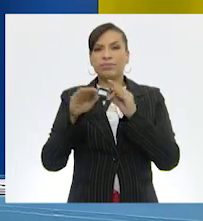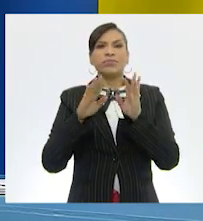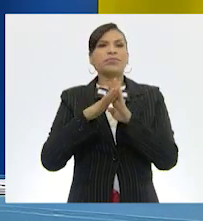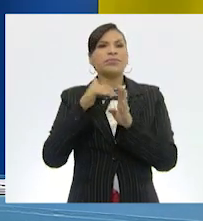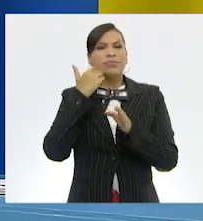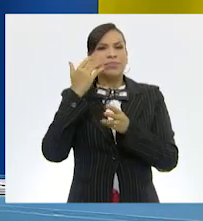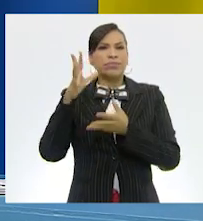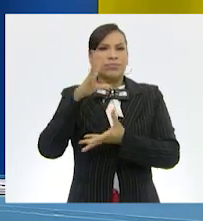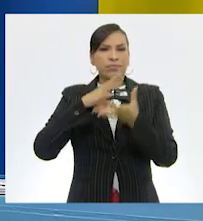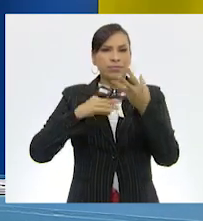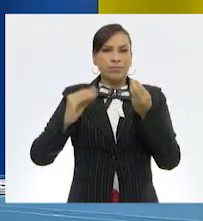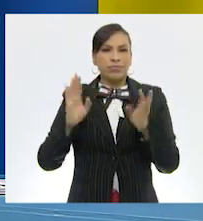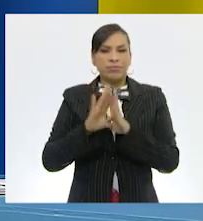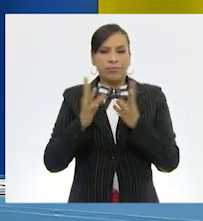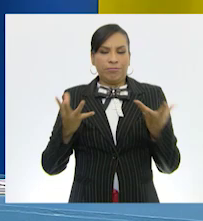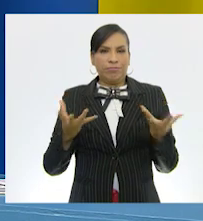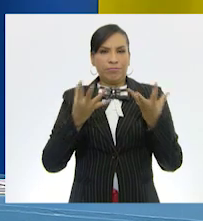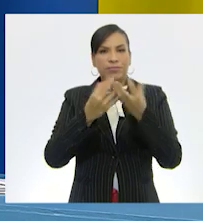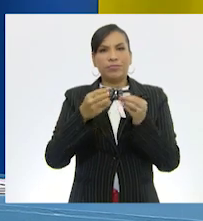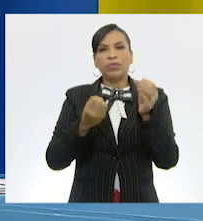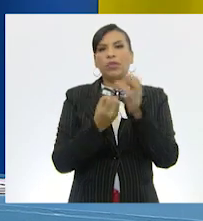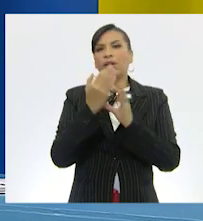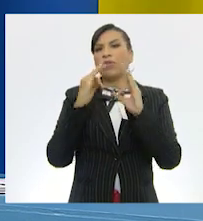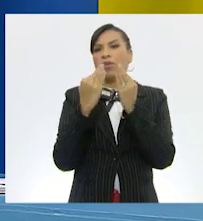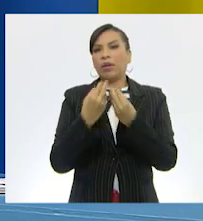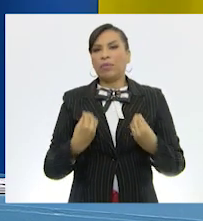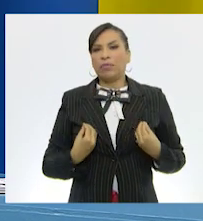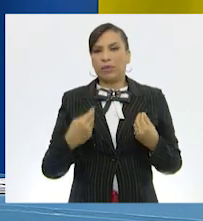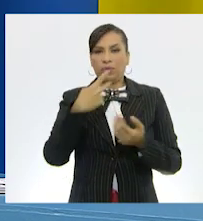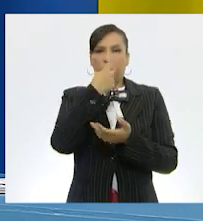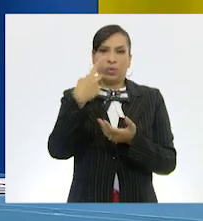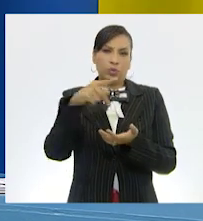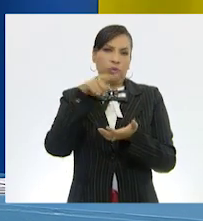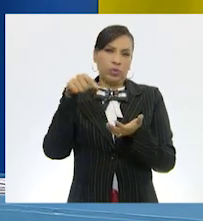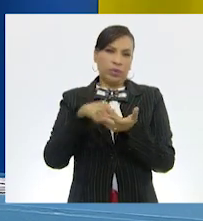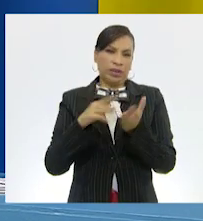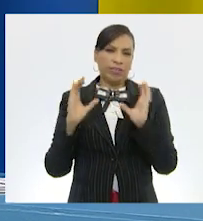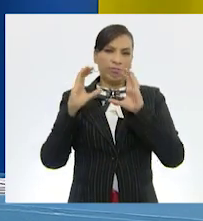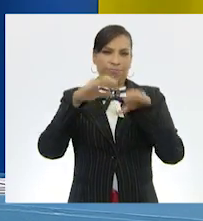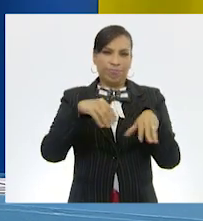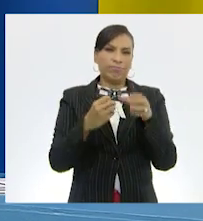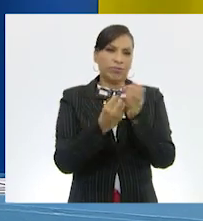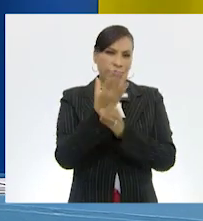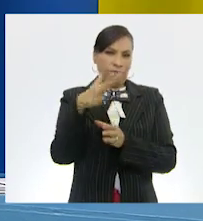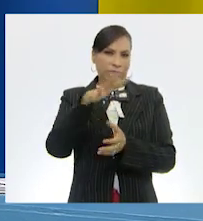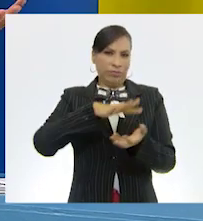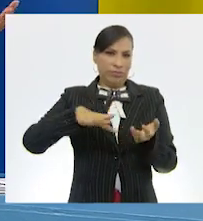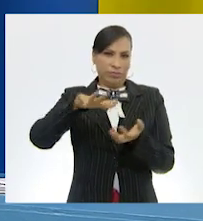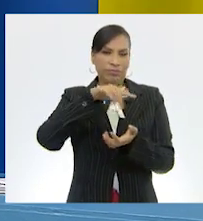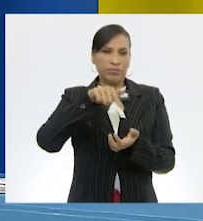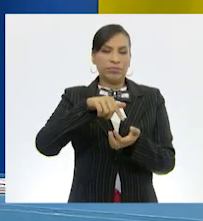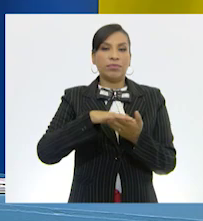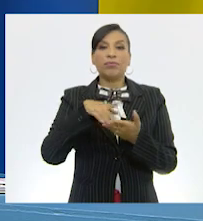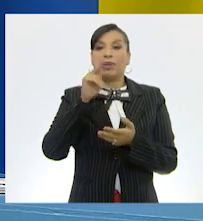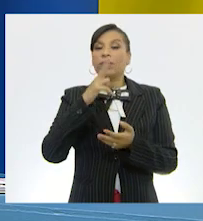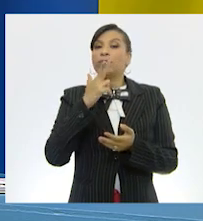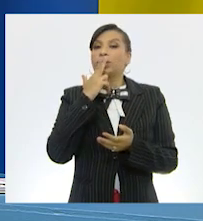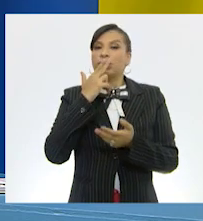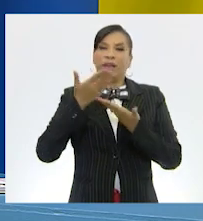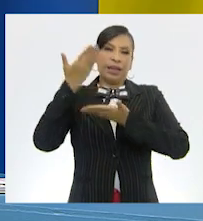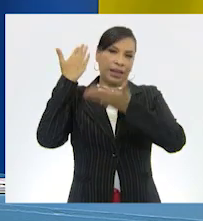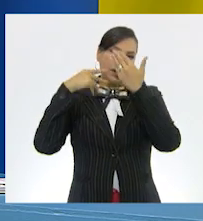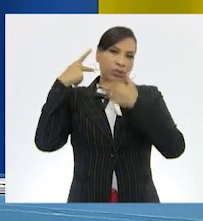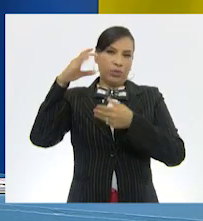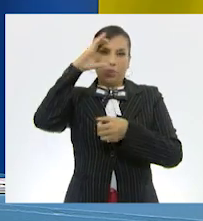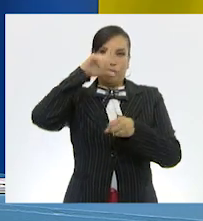de asimilar e integrarse a esta forma de vida de su lugar de destino, pero preservarán en la medida de lo posible los